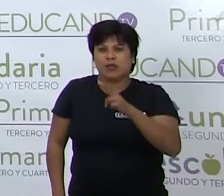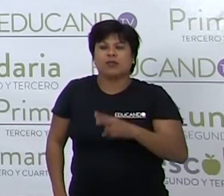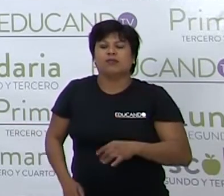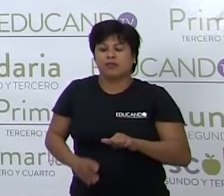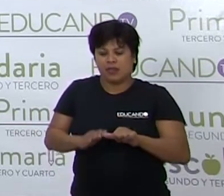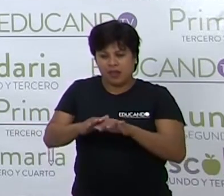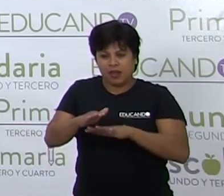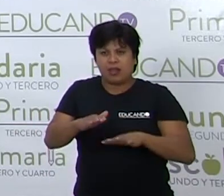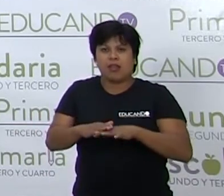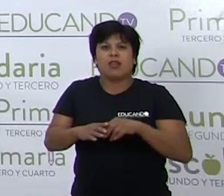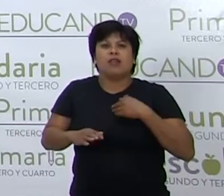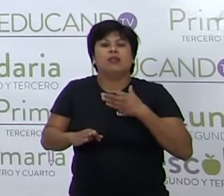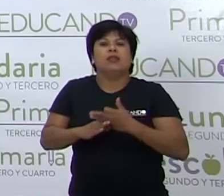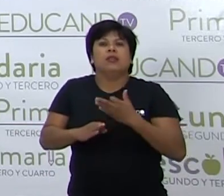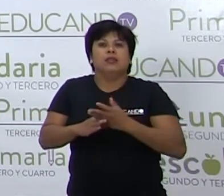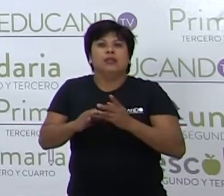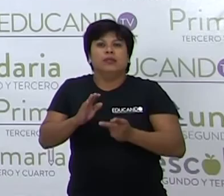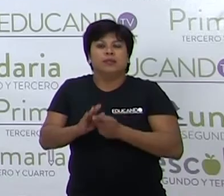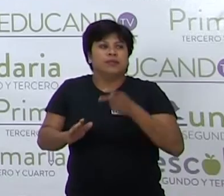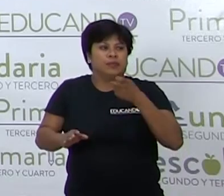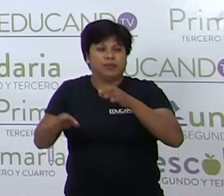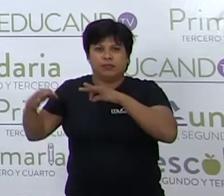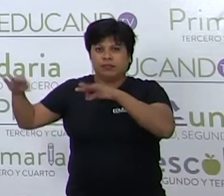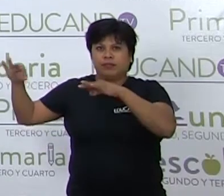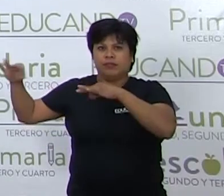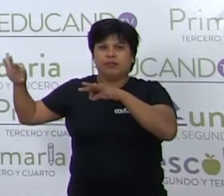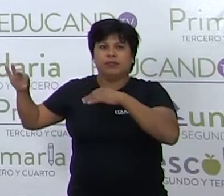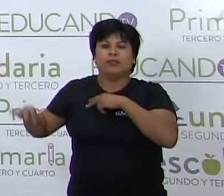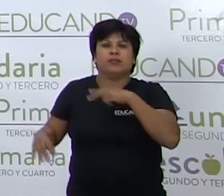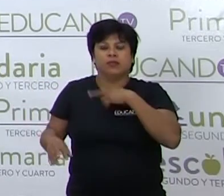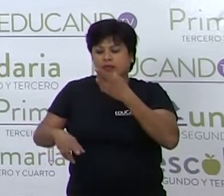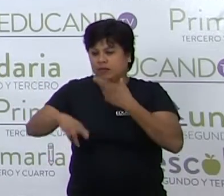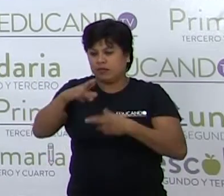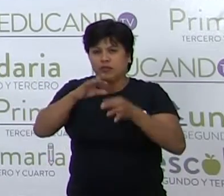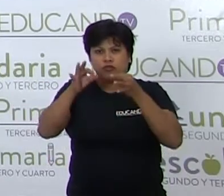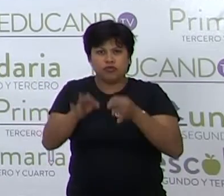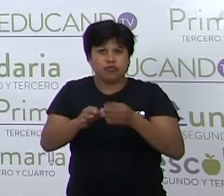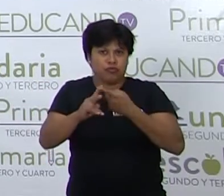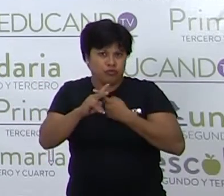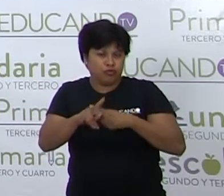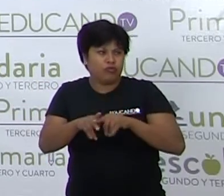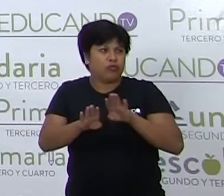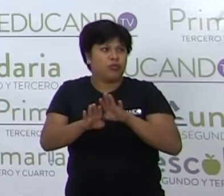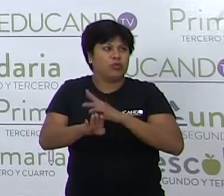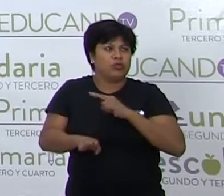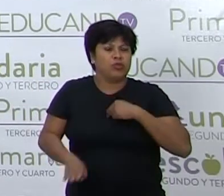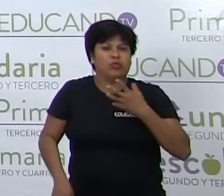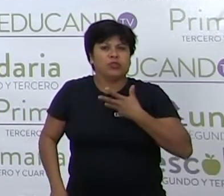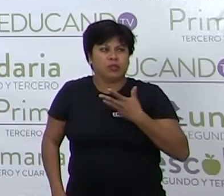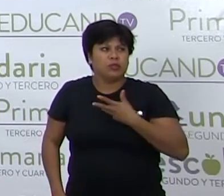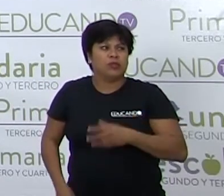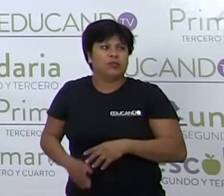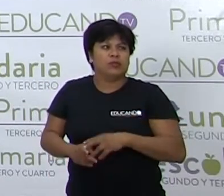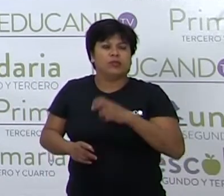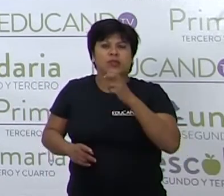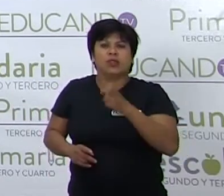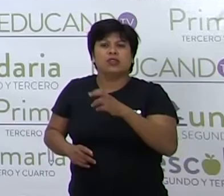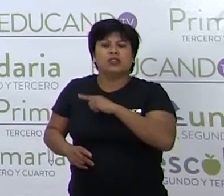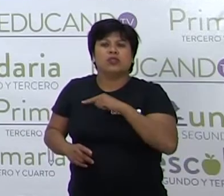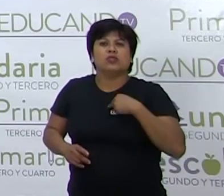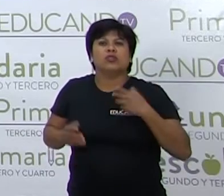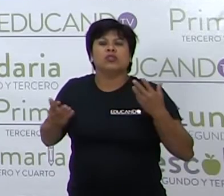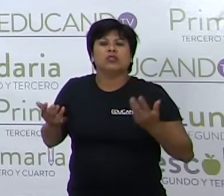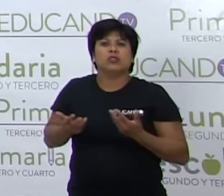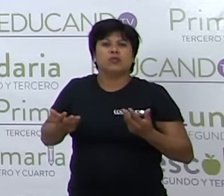ahora voy a colocar nuevamente esta esta figura voy a regresar a la figura original que teníamos en este establecimos